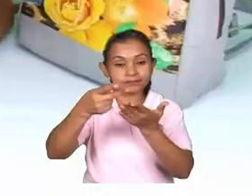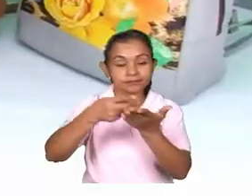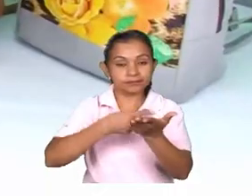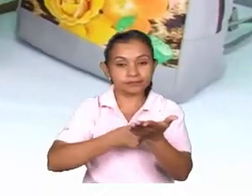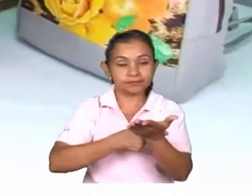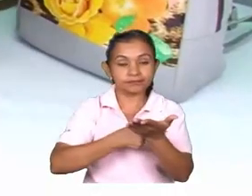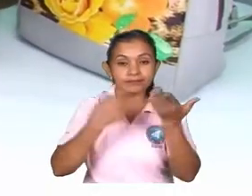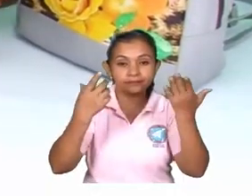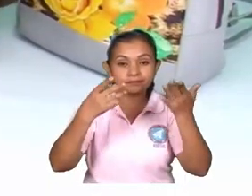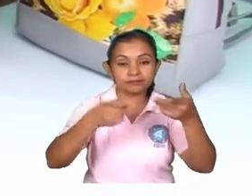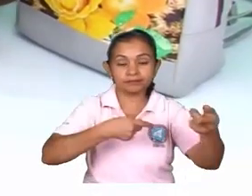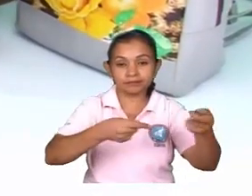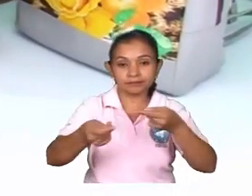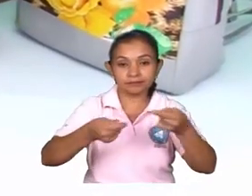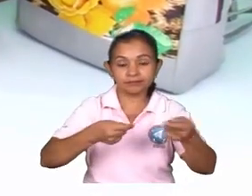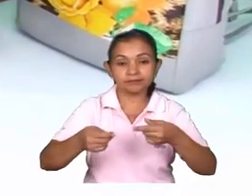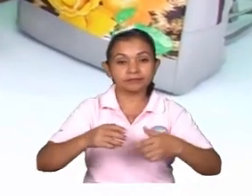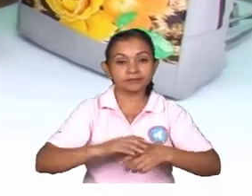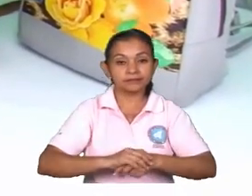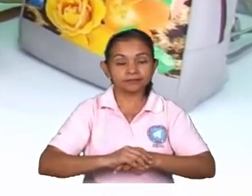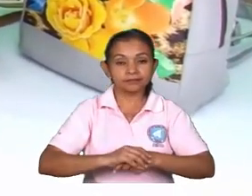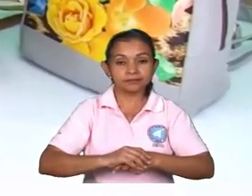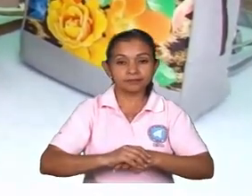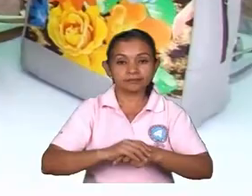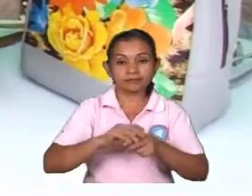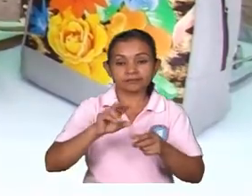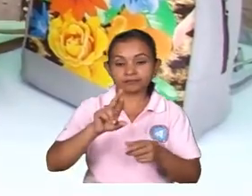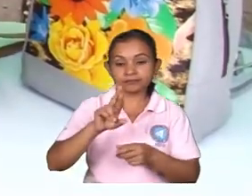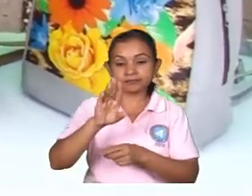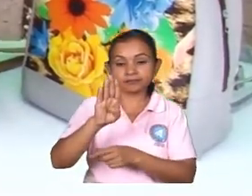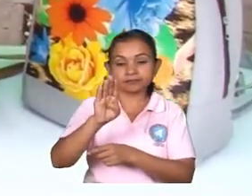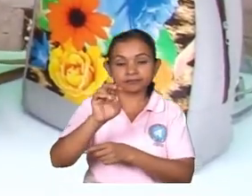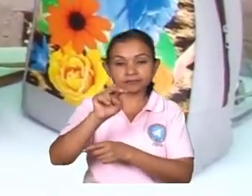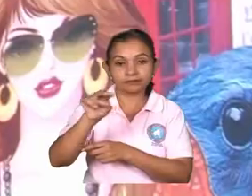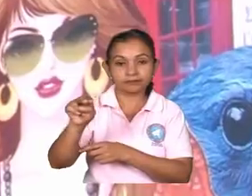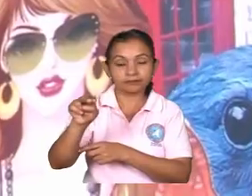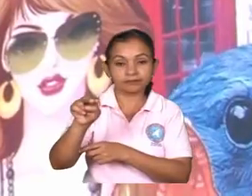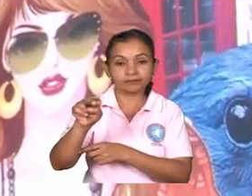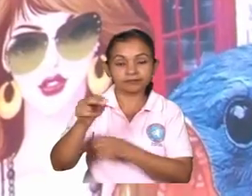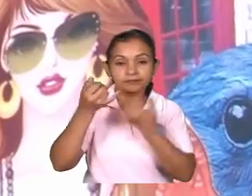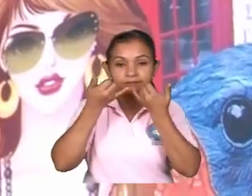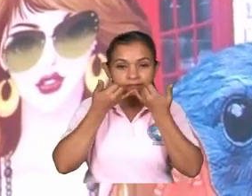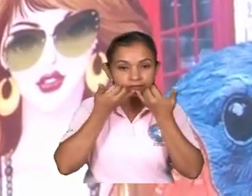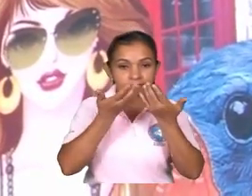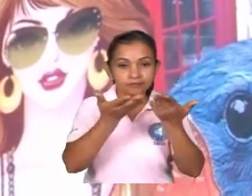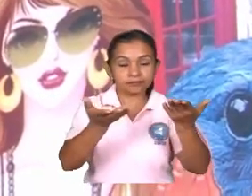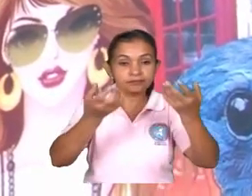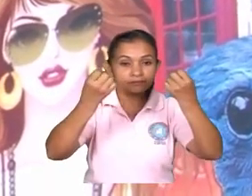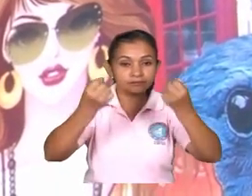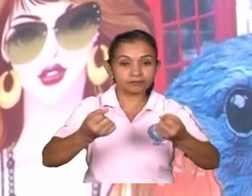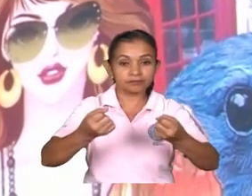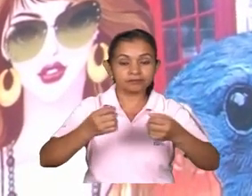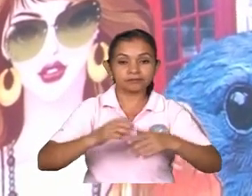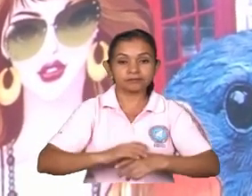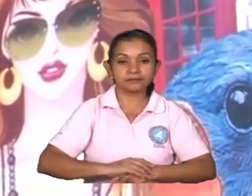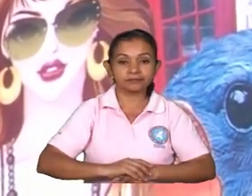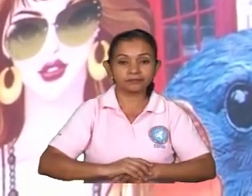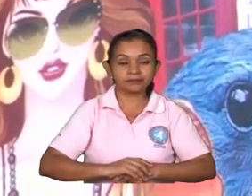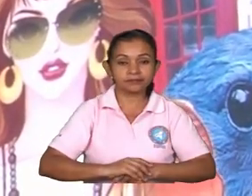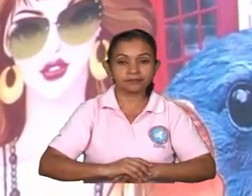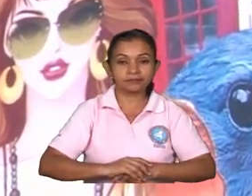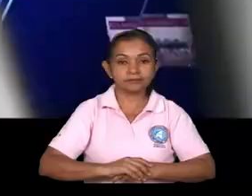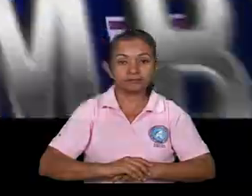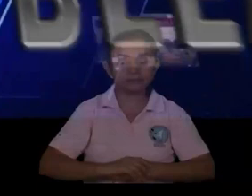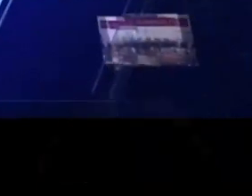los productos que ofrecen. Con cámara de Rubén Castro para el Canal Parlamentario, les informó Miguel Carranza Mena.